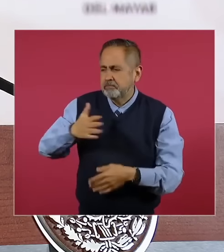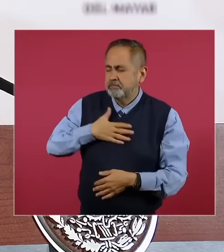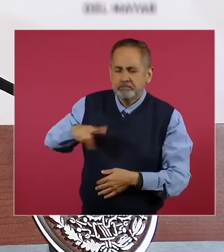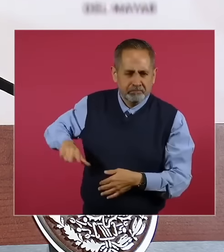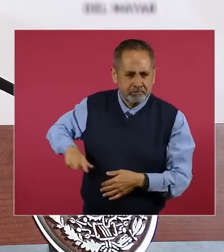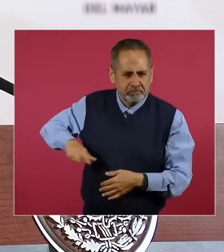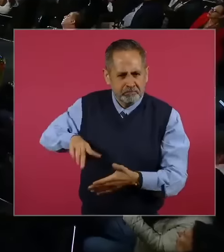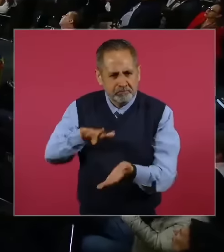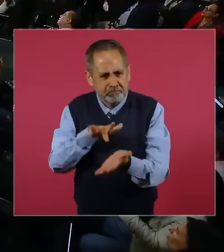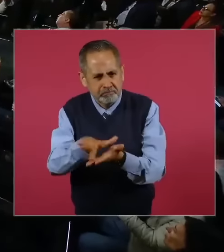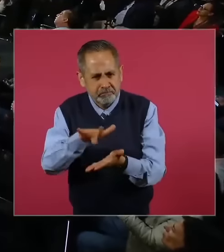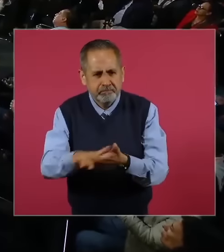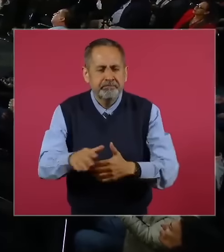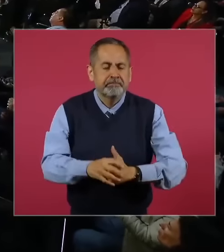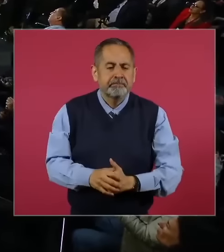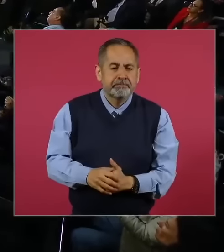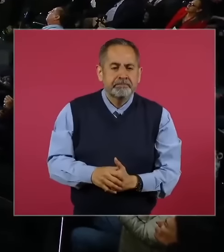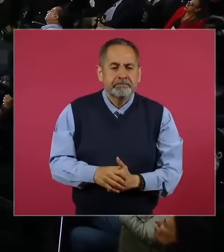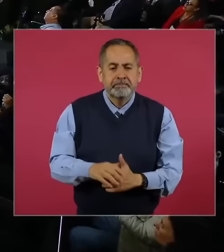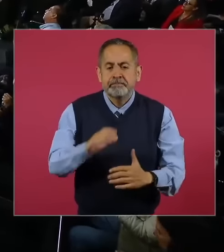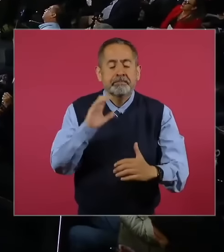gobierno. Y ya